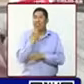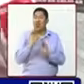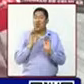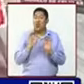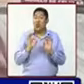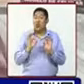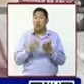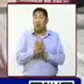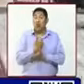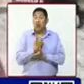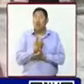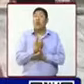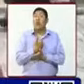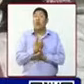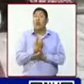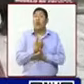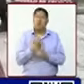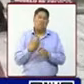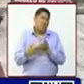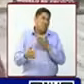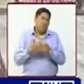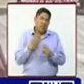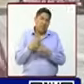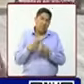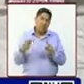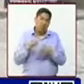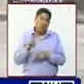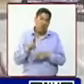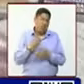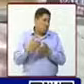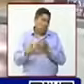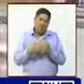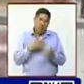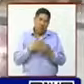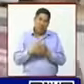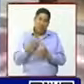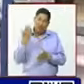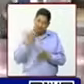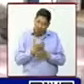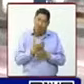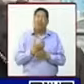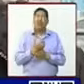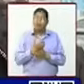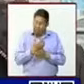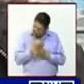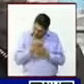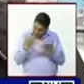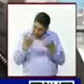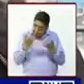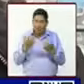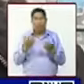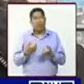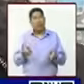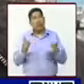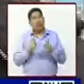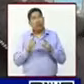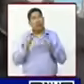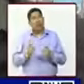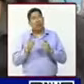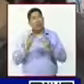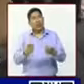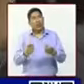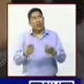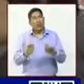auto? A medio, digamos, pero ya. Pero que sea propio, que se lo regale. Claro. Que cuando es regalo uno quiere, qué sé